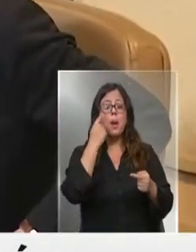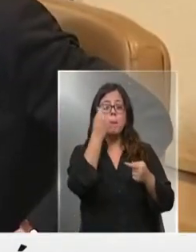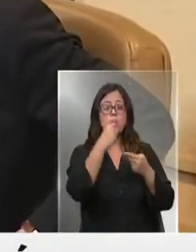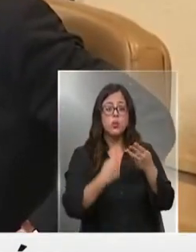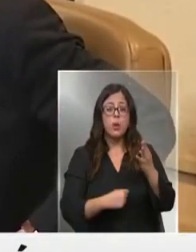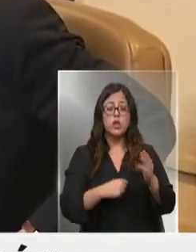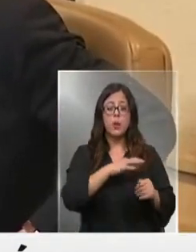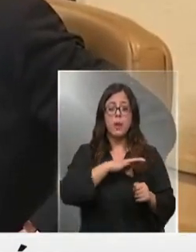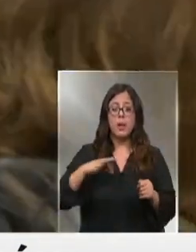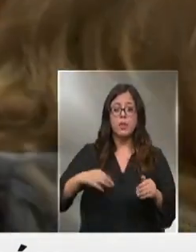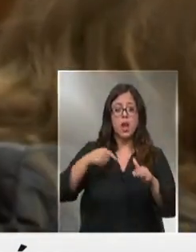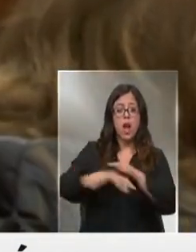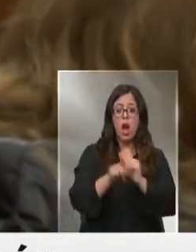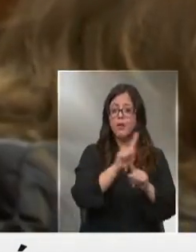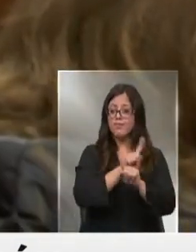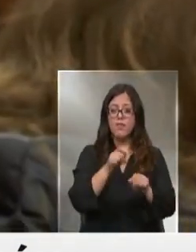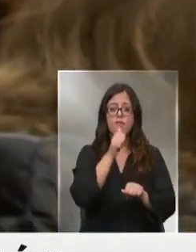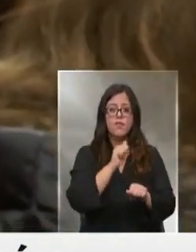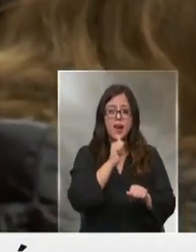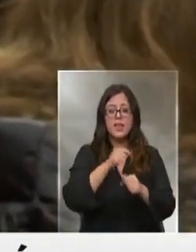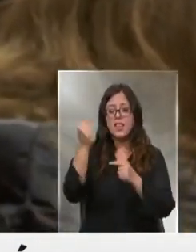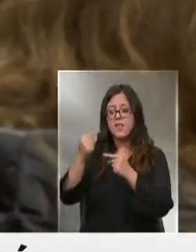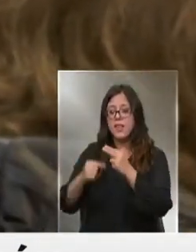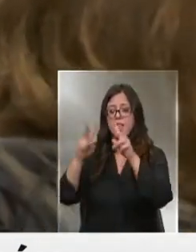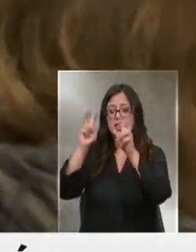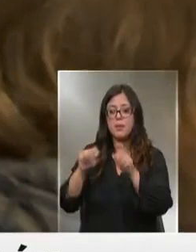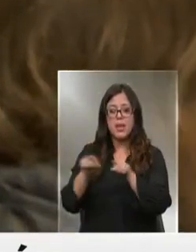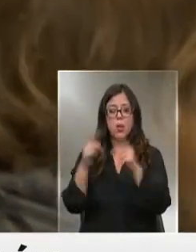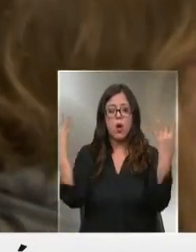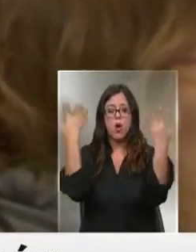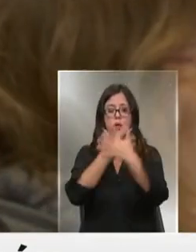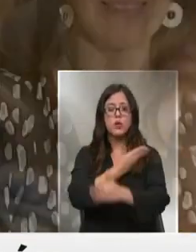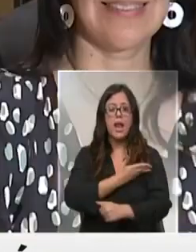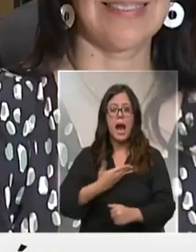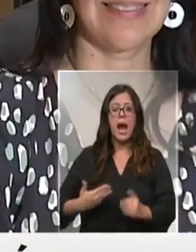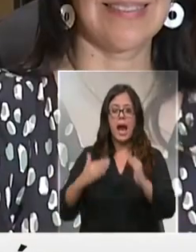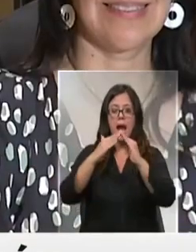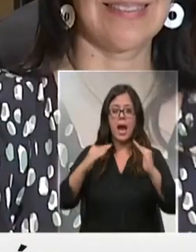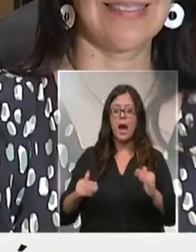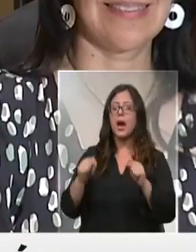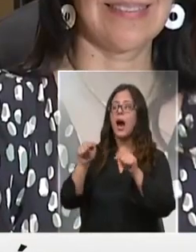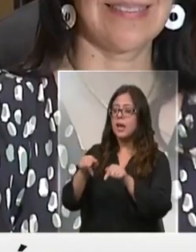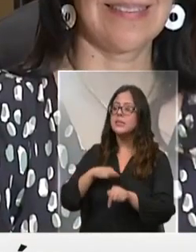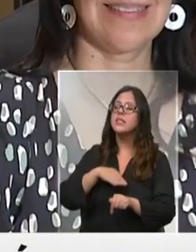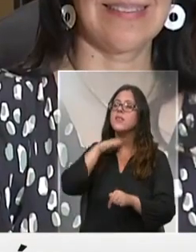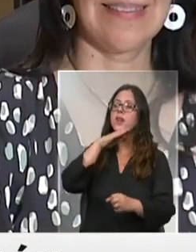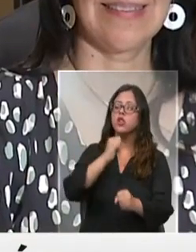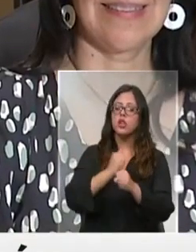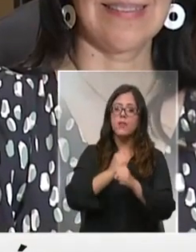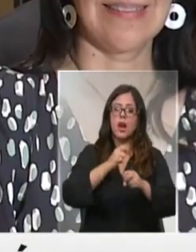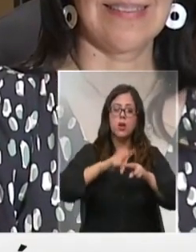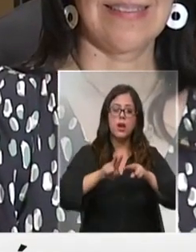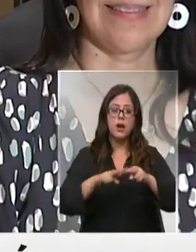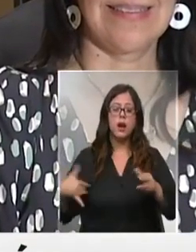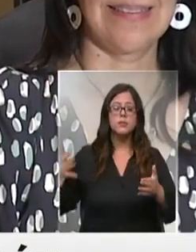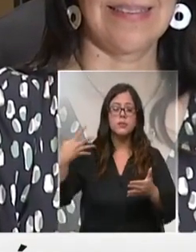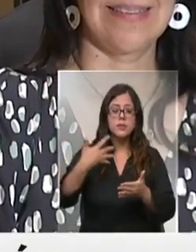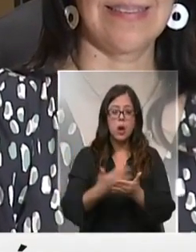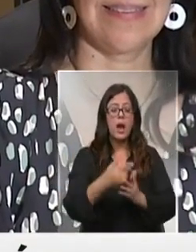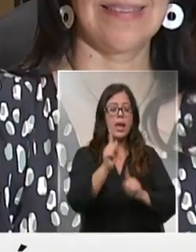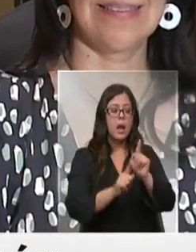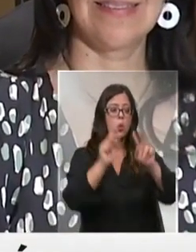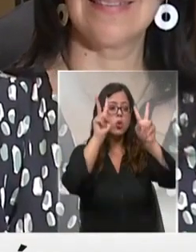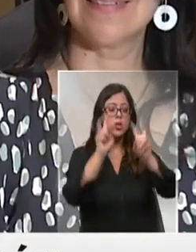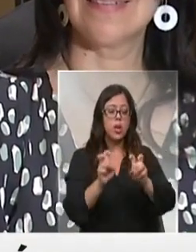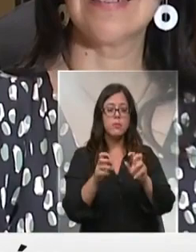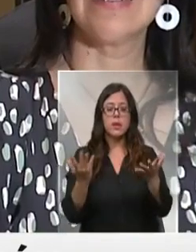y varios otros puntos que enredan a la Moneda. Estamos satisfechos por el trabajo que se ha hecho. Por supuesto, hay algunos temas